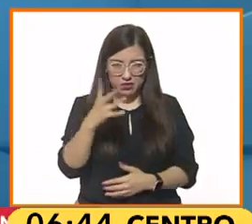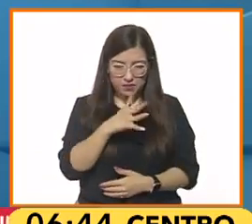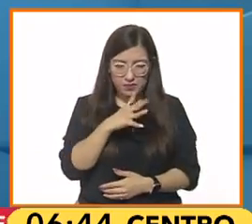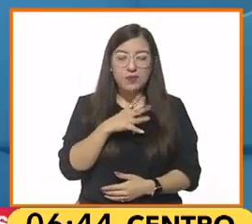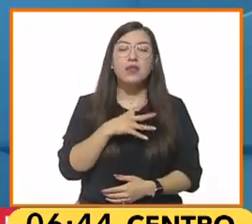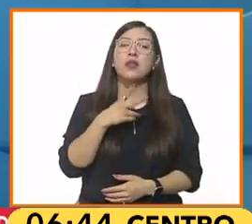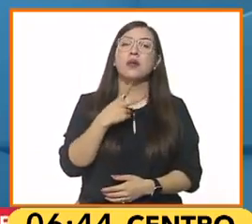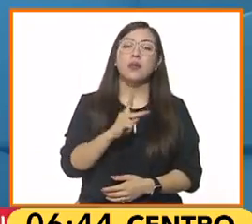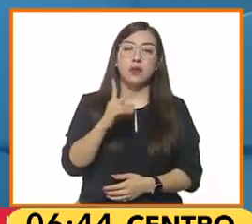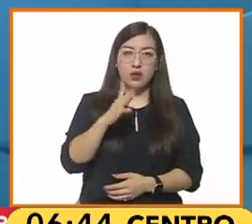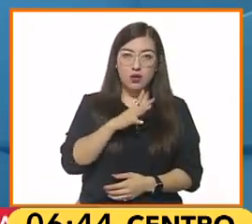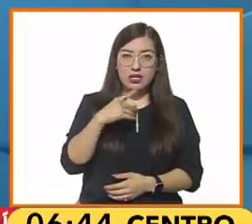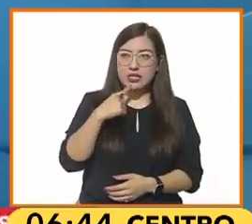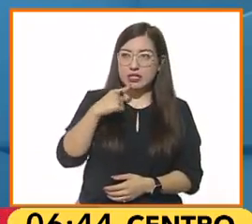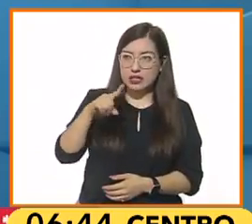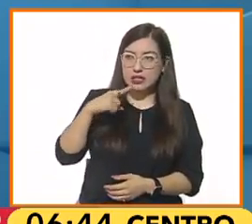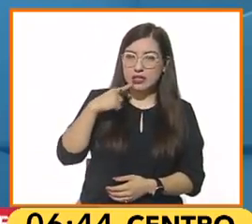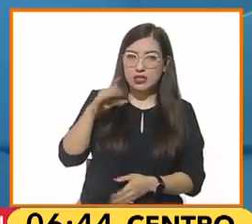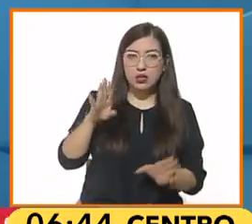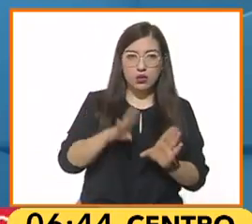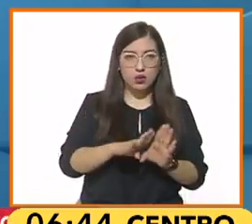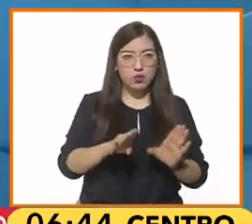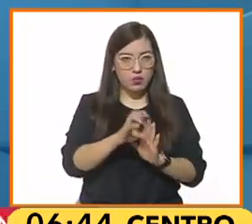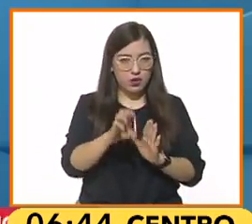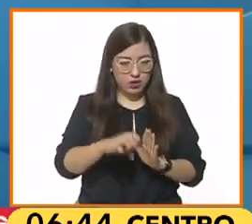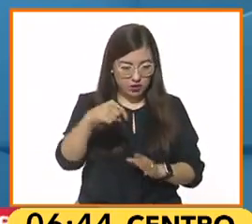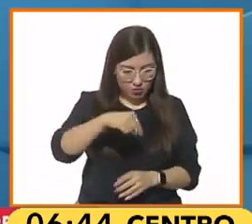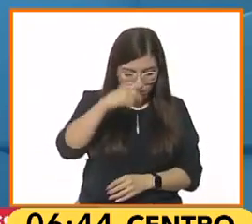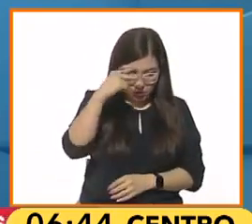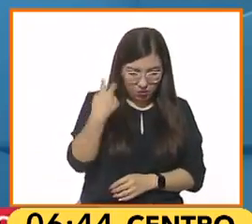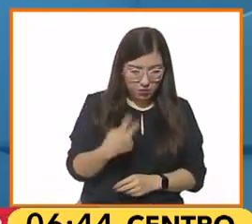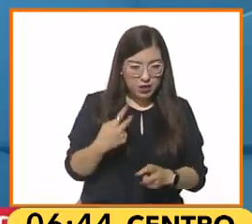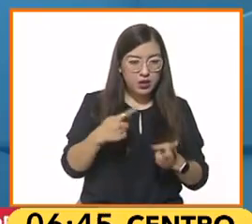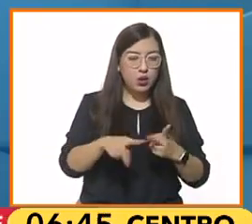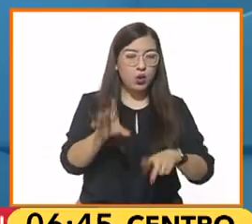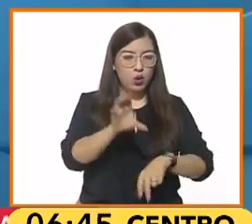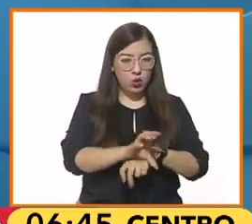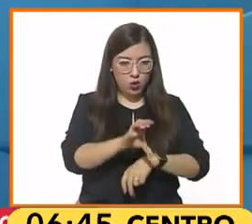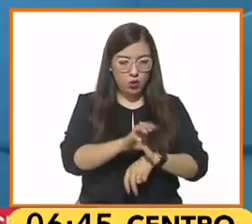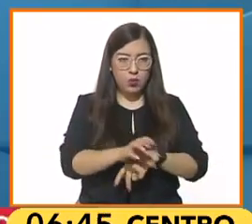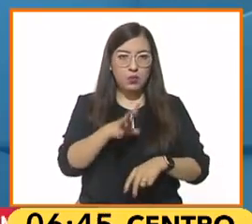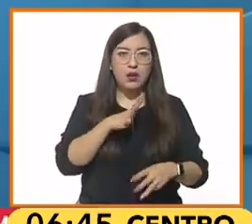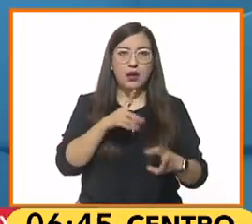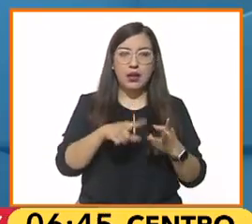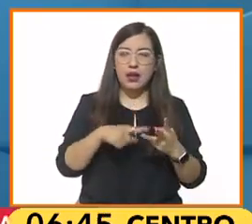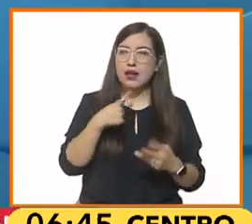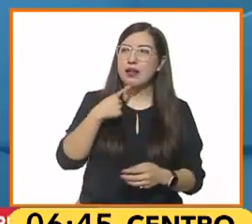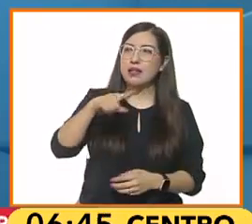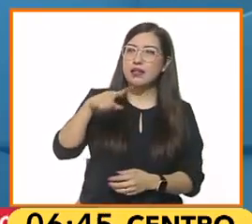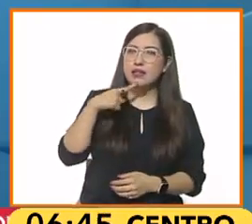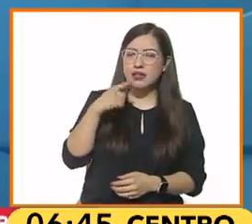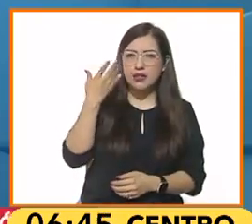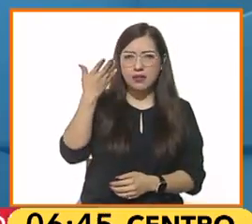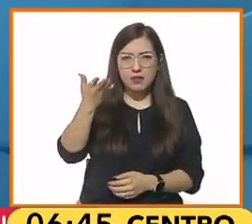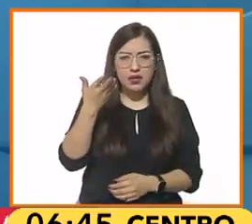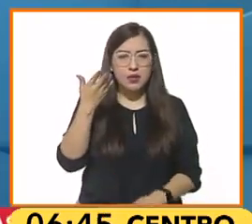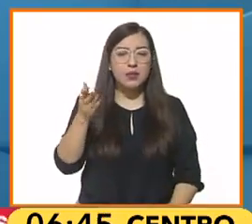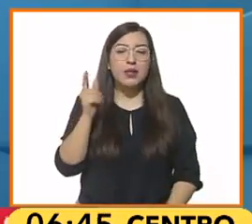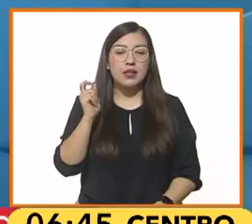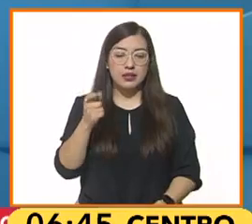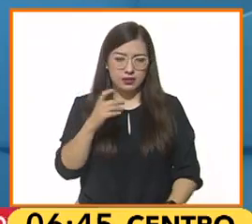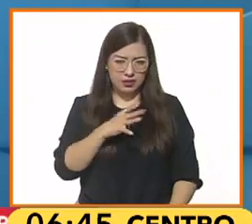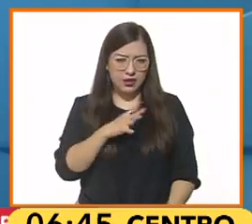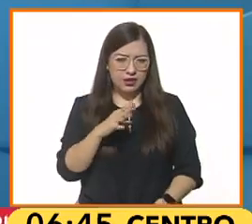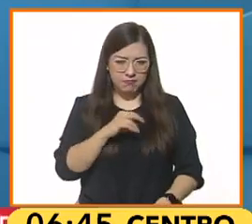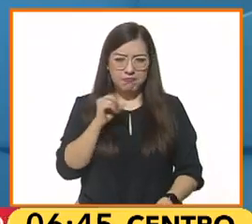reclamos y las demandas que hacen países como México, como Colombia, son muy importantes. Porque así como la solidaridad